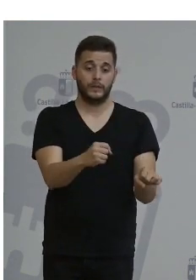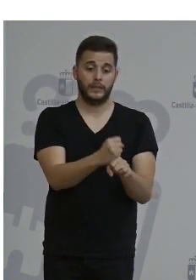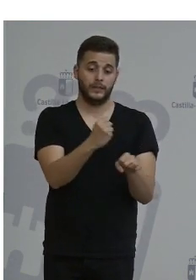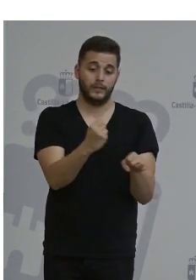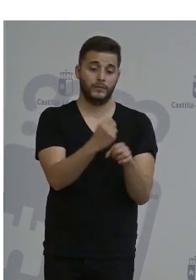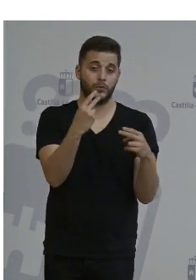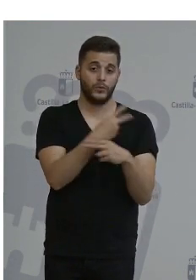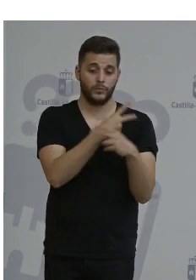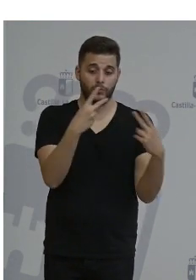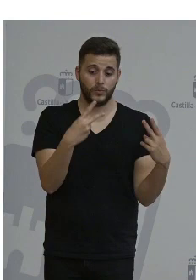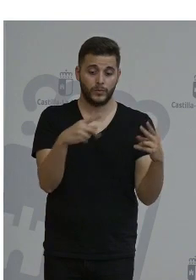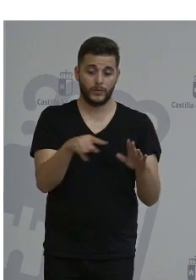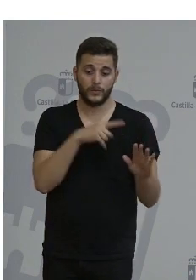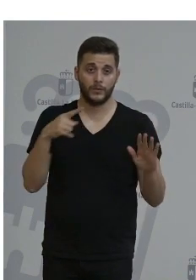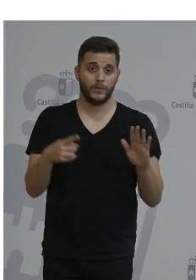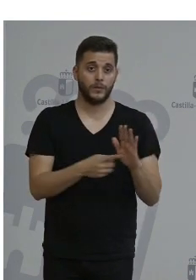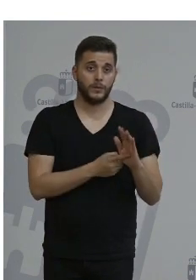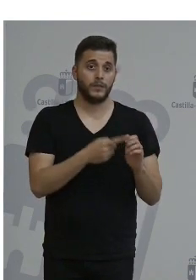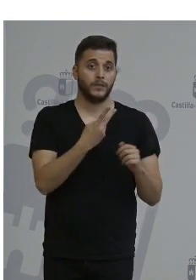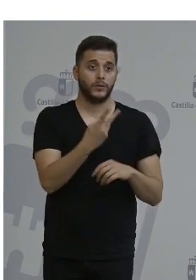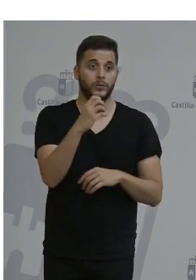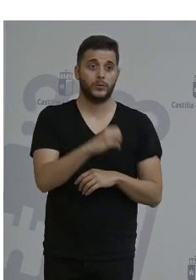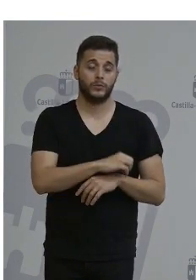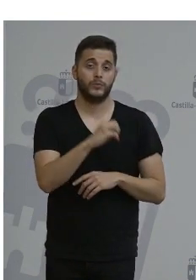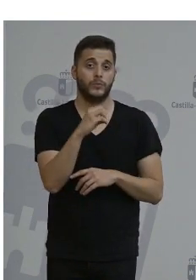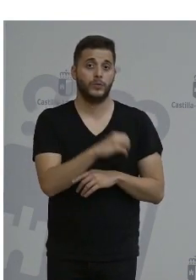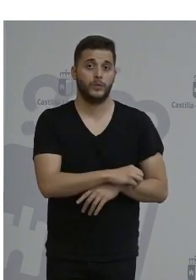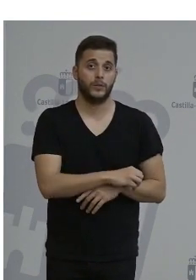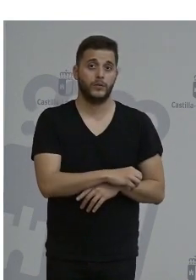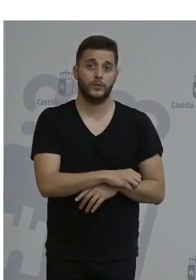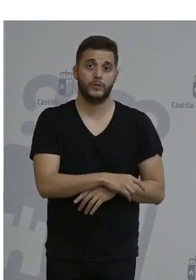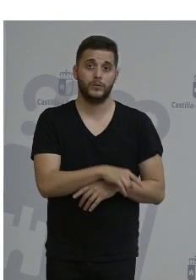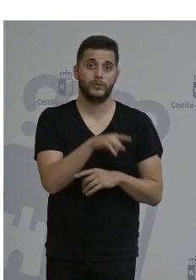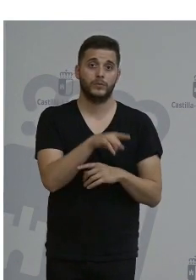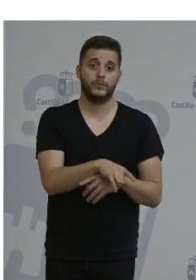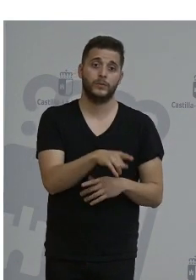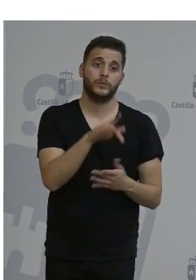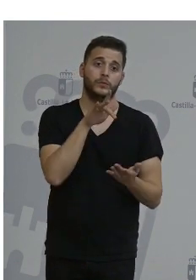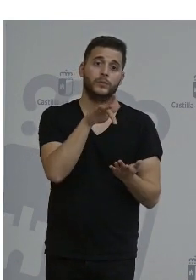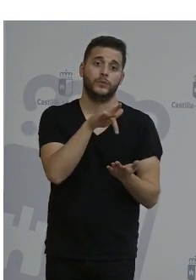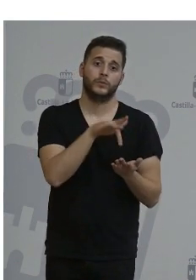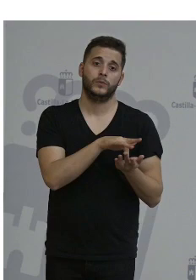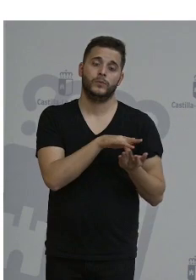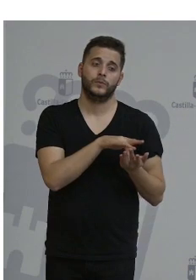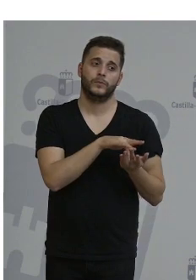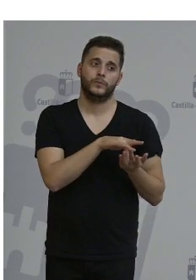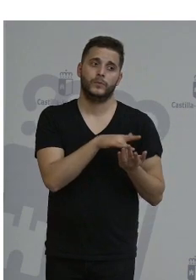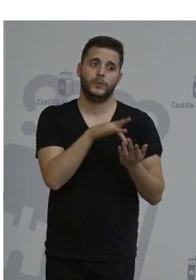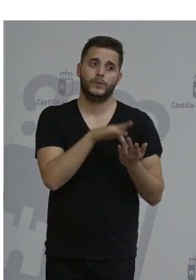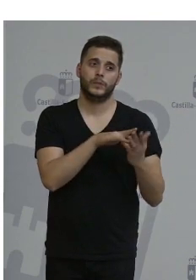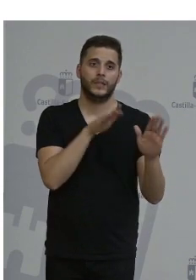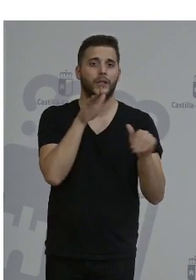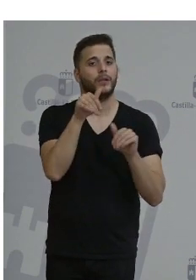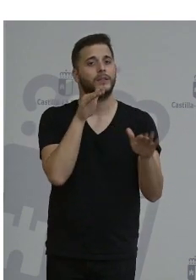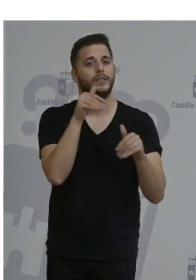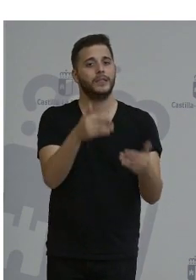conjunto que corresponde a la oferta de empleo público, ese 2%, lo lleva a la convocatoria de ayudante de